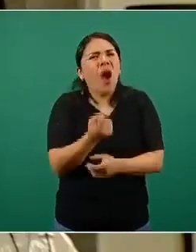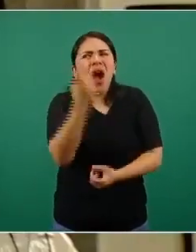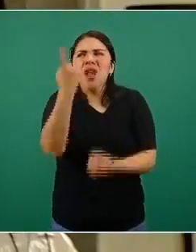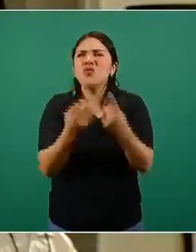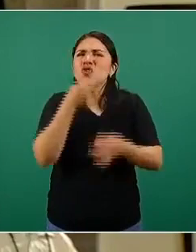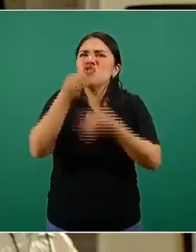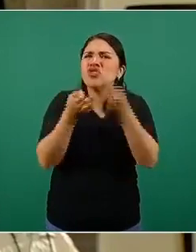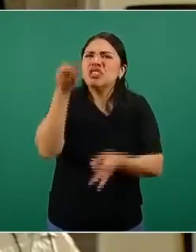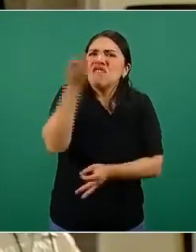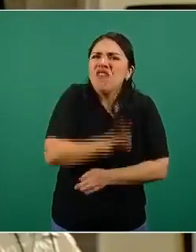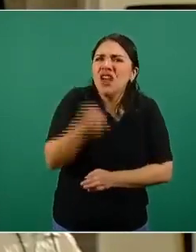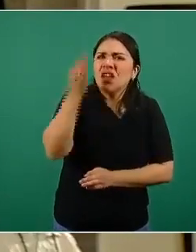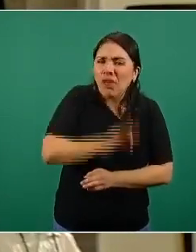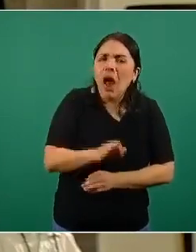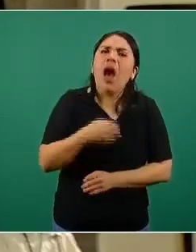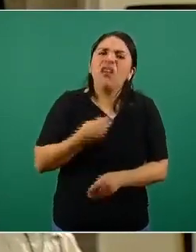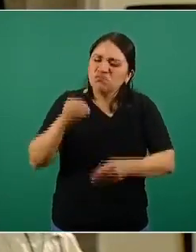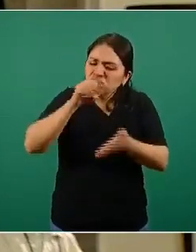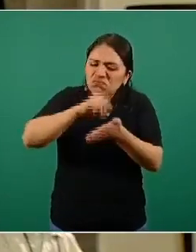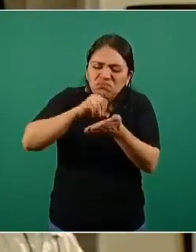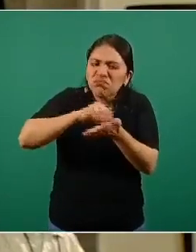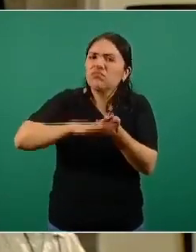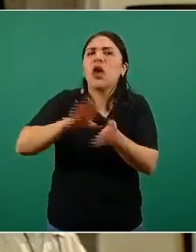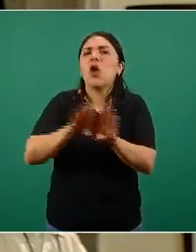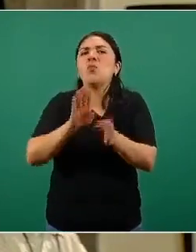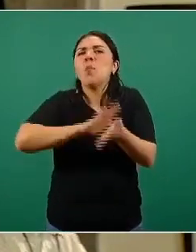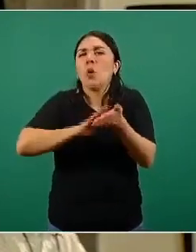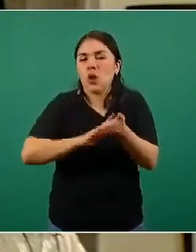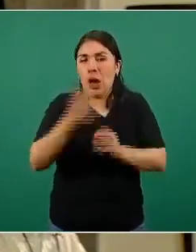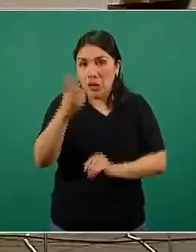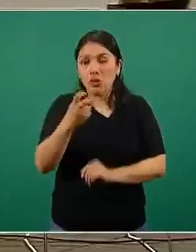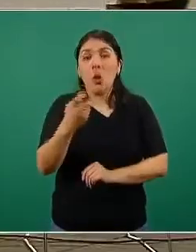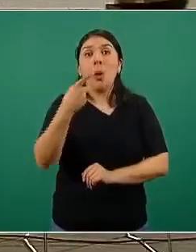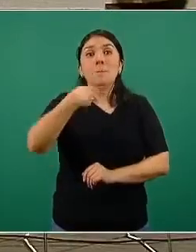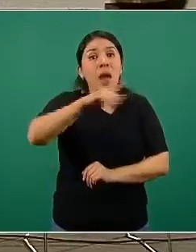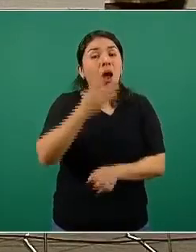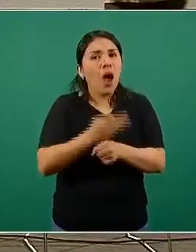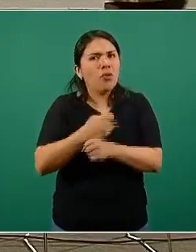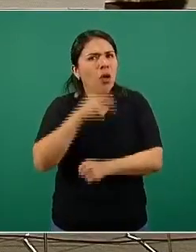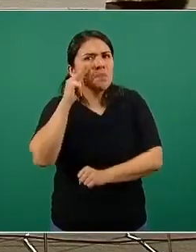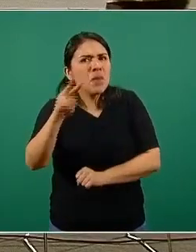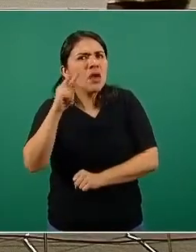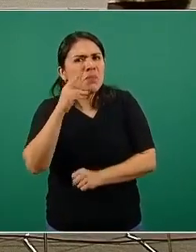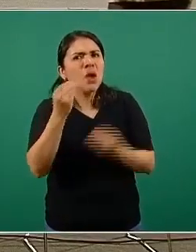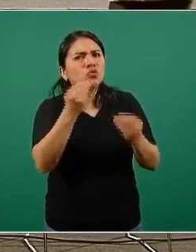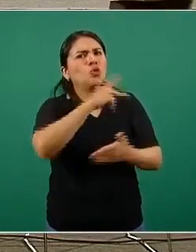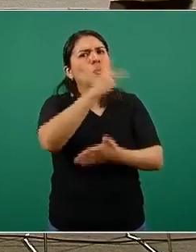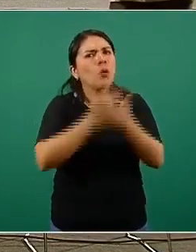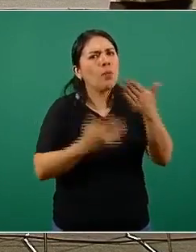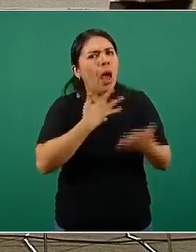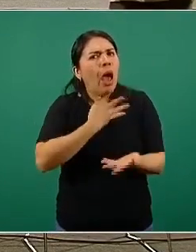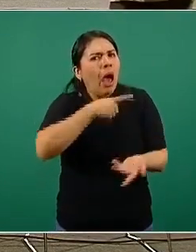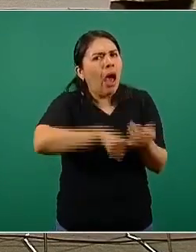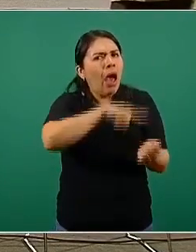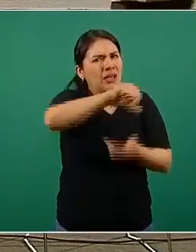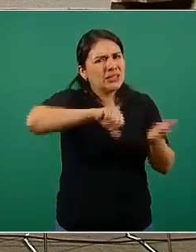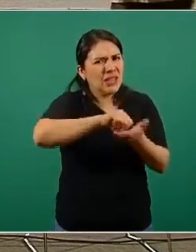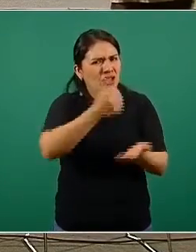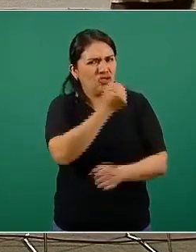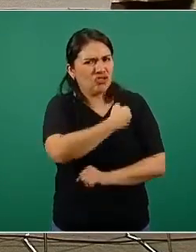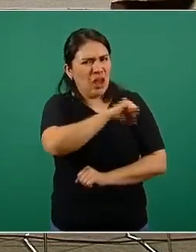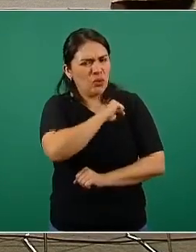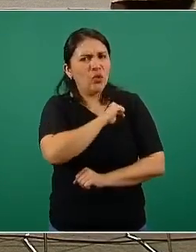Pero dentro de todo este esquema participativo nos enteramos de varios programas que tenía el centro de salud, varias cosas